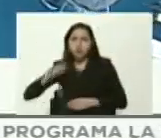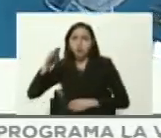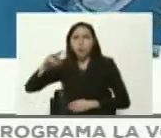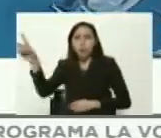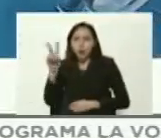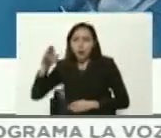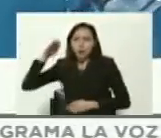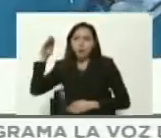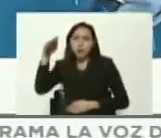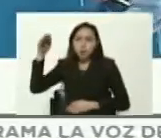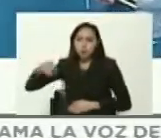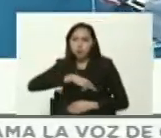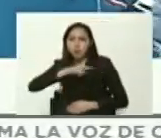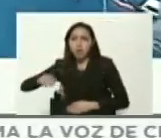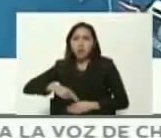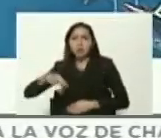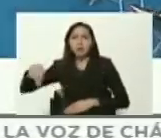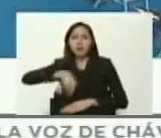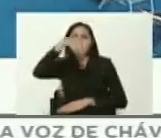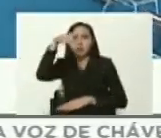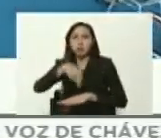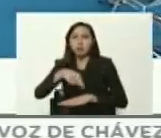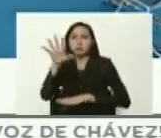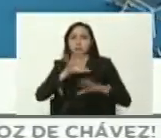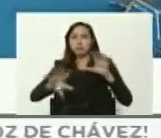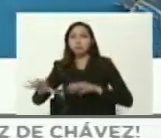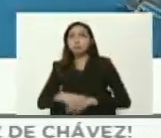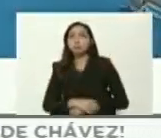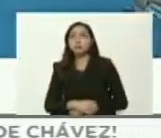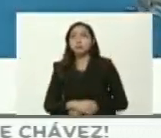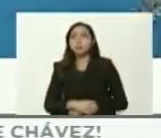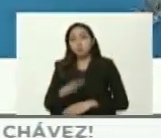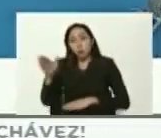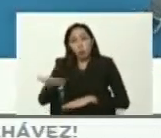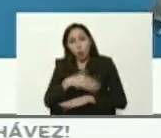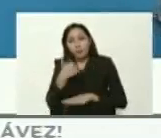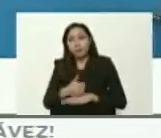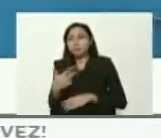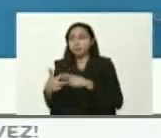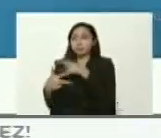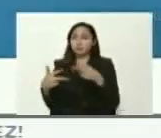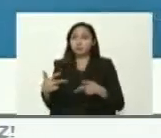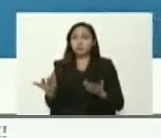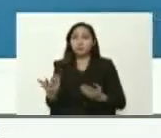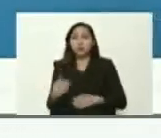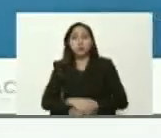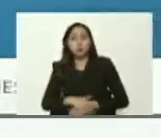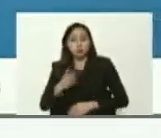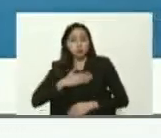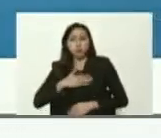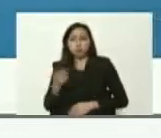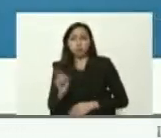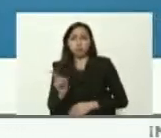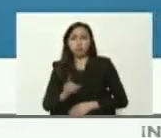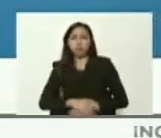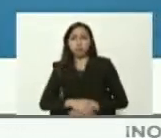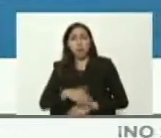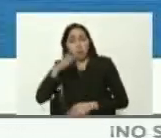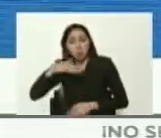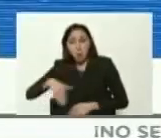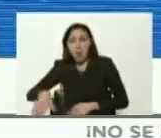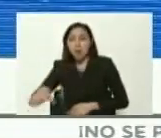el futuro de nuestras naciones. Claro que tienen la culpa. No es Maduro, es el